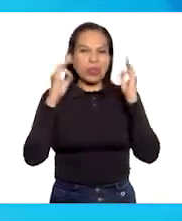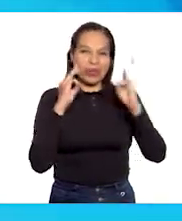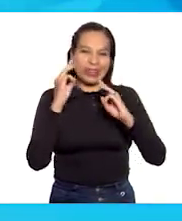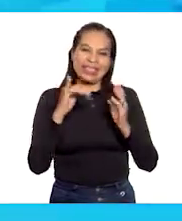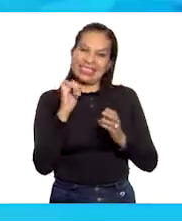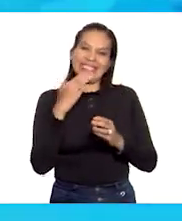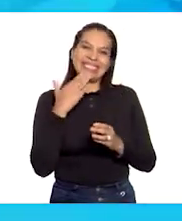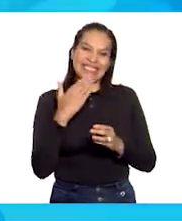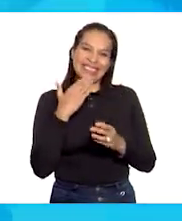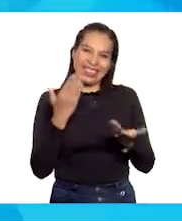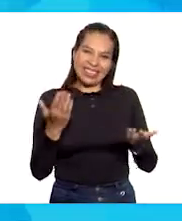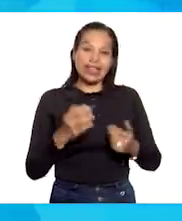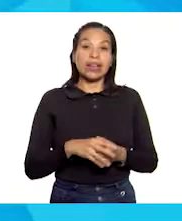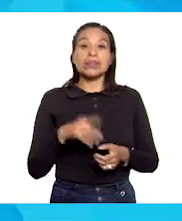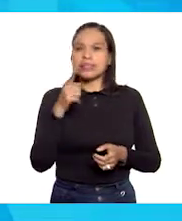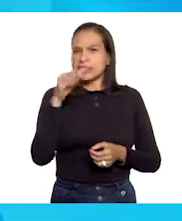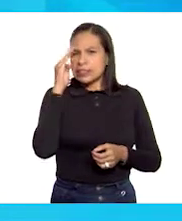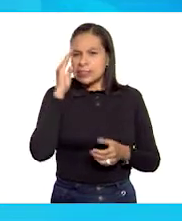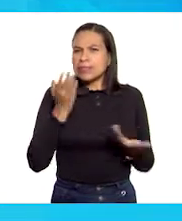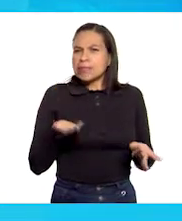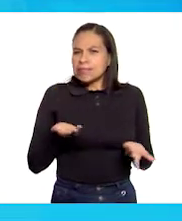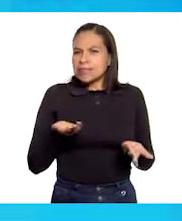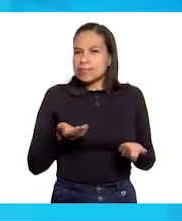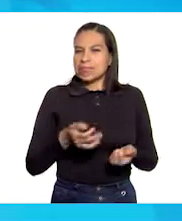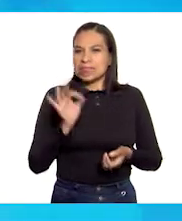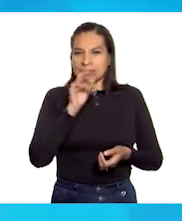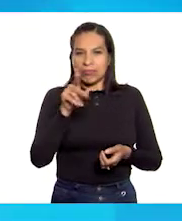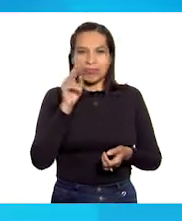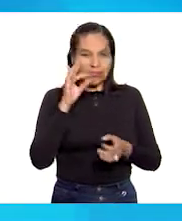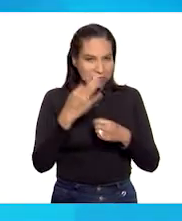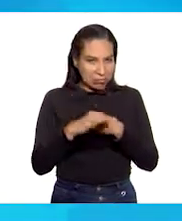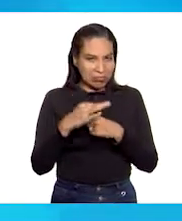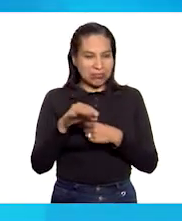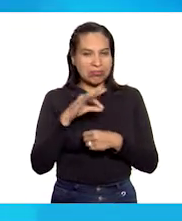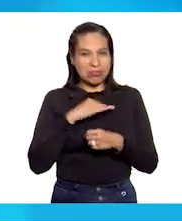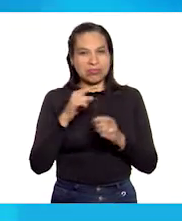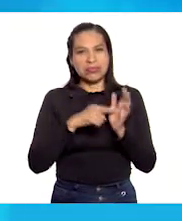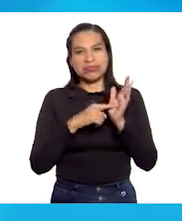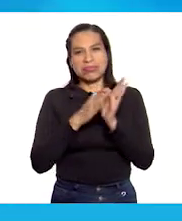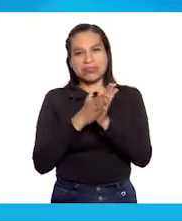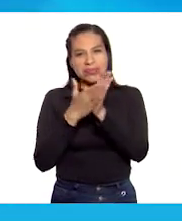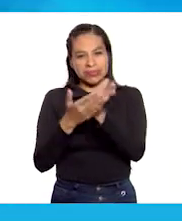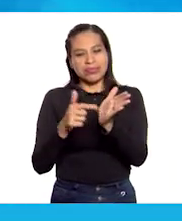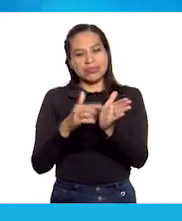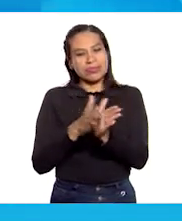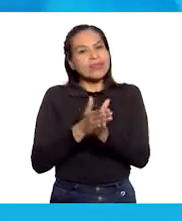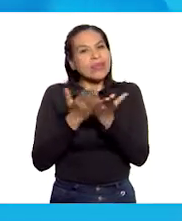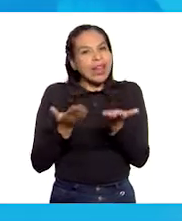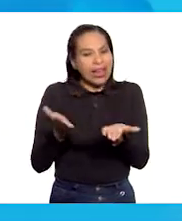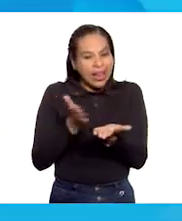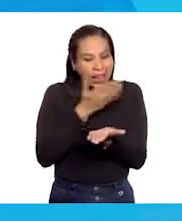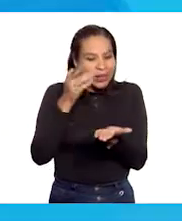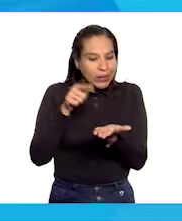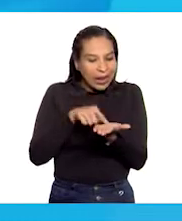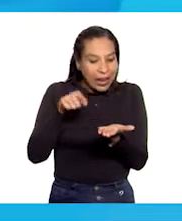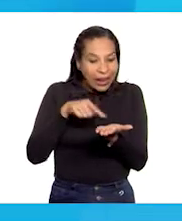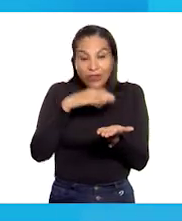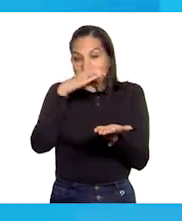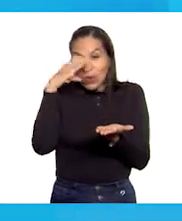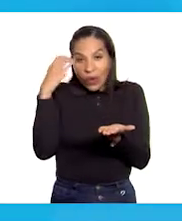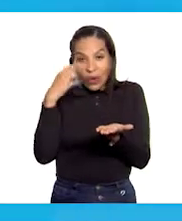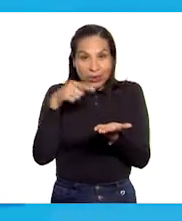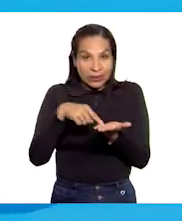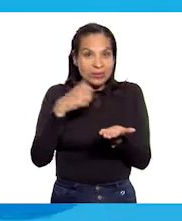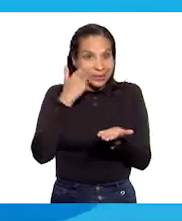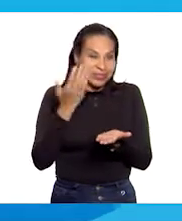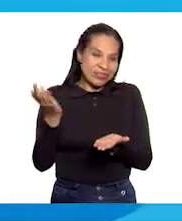bien, Norita. Pues, ¿qué te parece? Sí, mientras te puedo enseñar mi álbum de fotografías. Sí, me encanta la